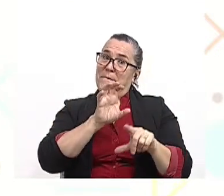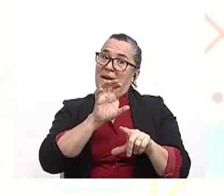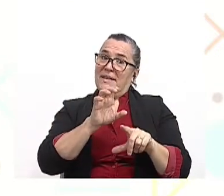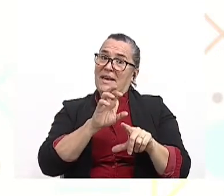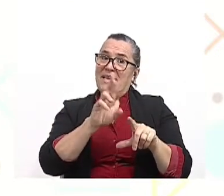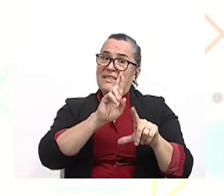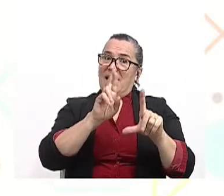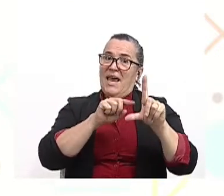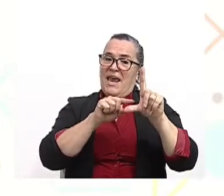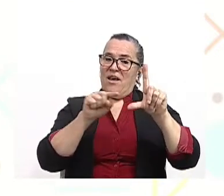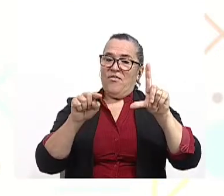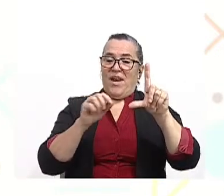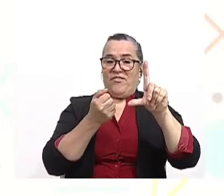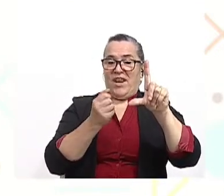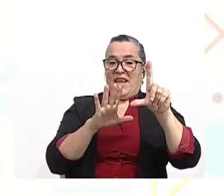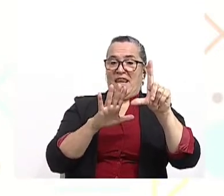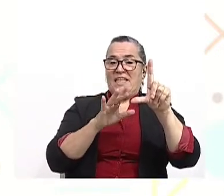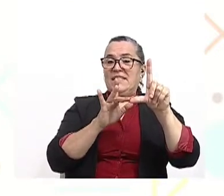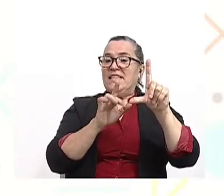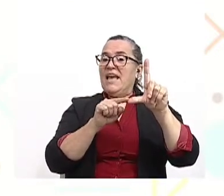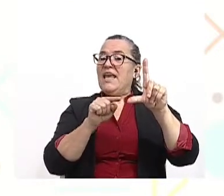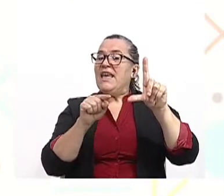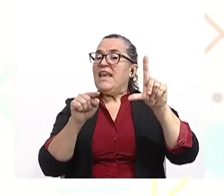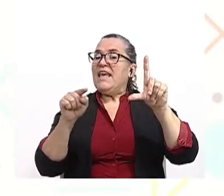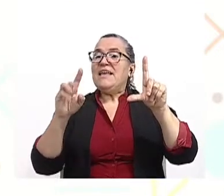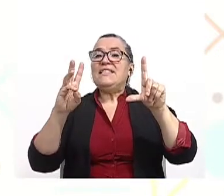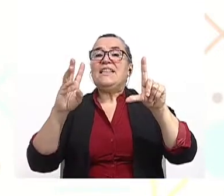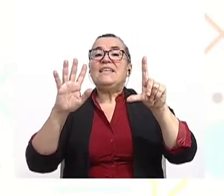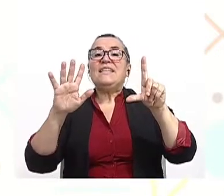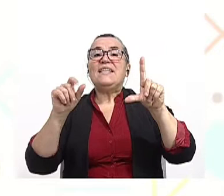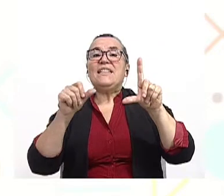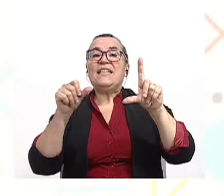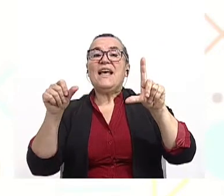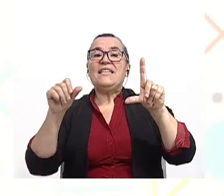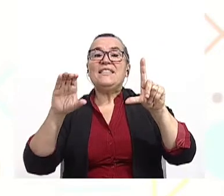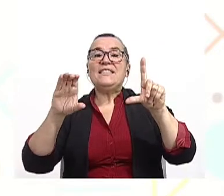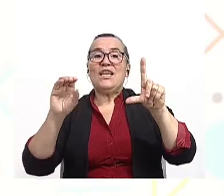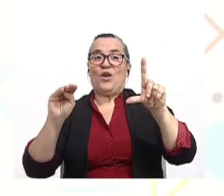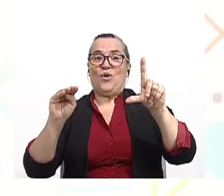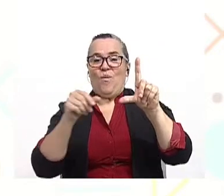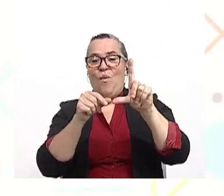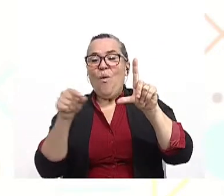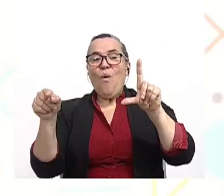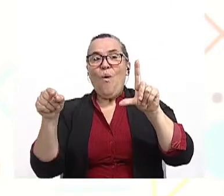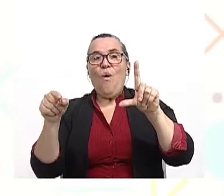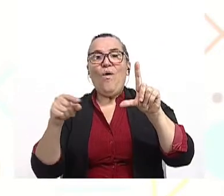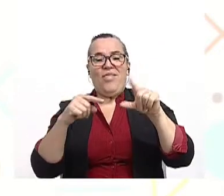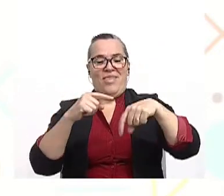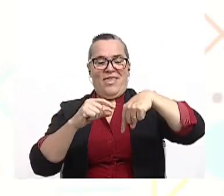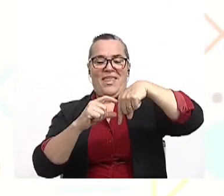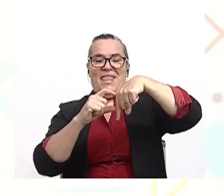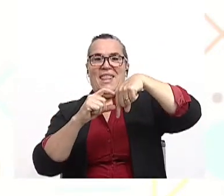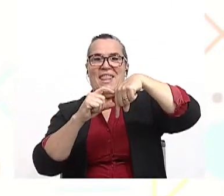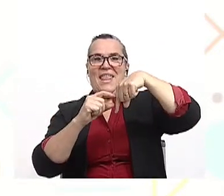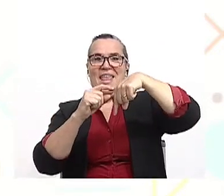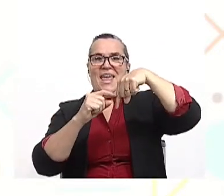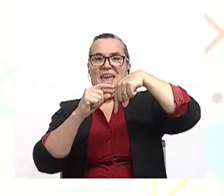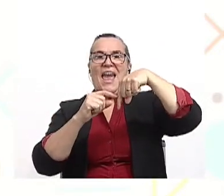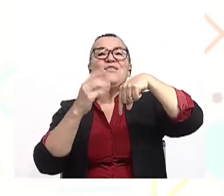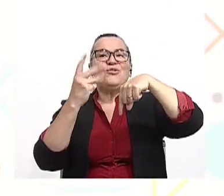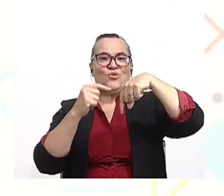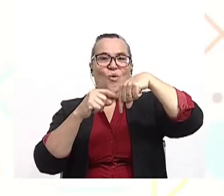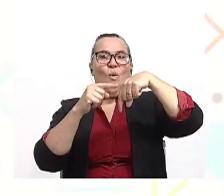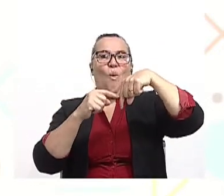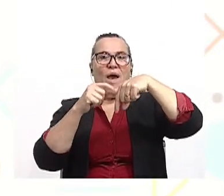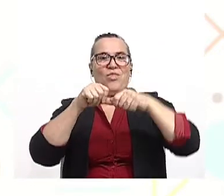va a estar entre 15 y 65 centímetros, que es la longitud ¿de qué? Del fémur. Esa va a ser la consideración que vamos a